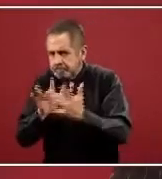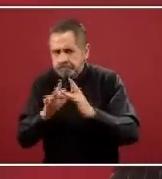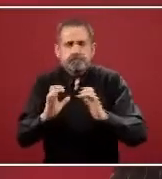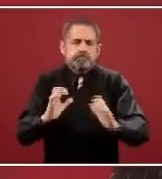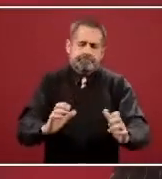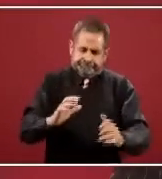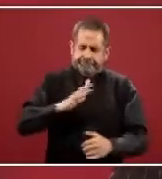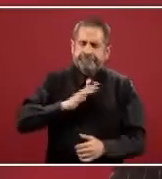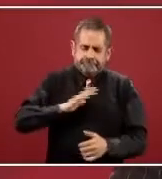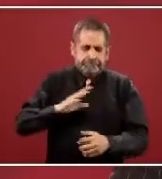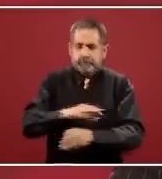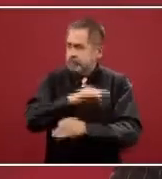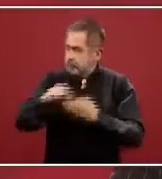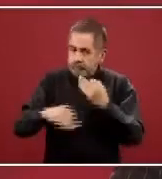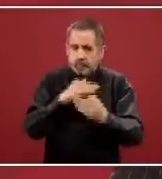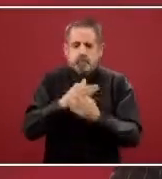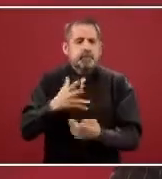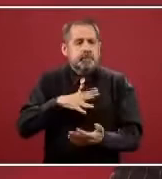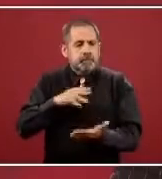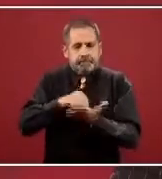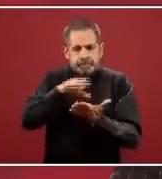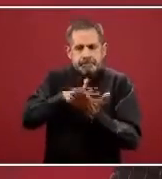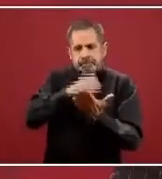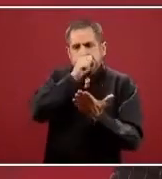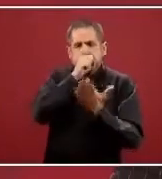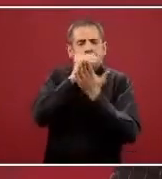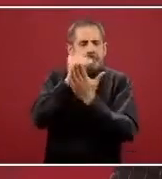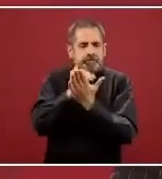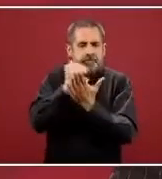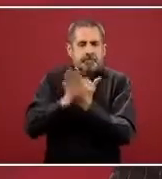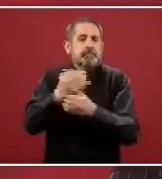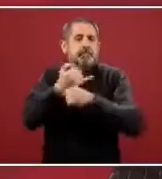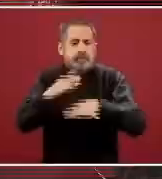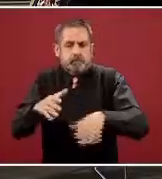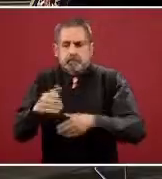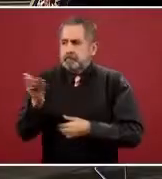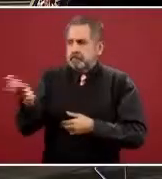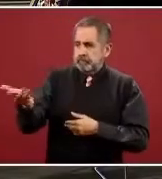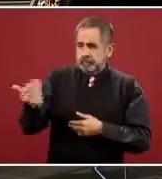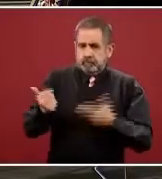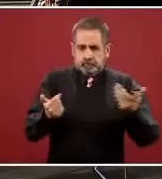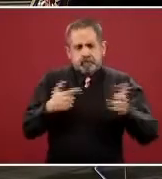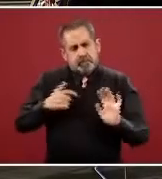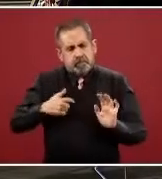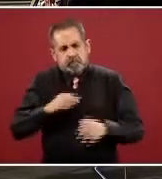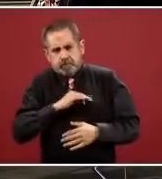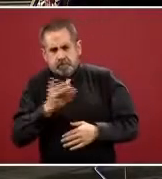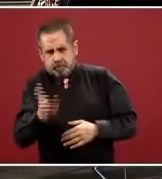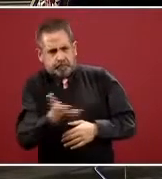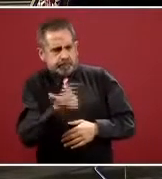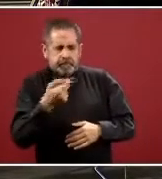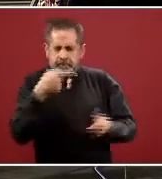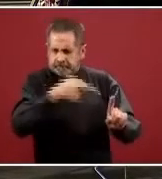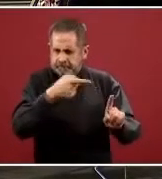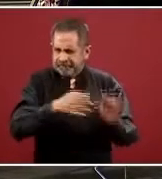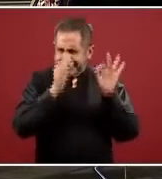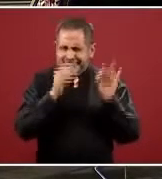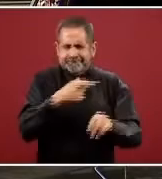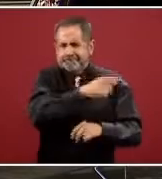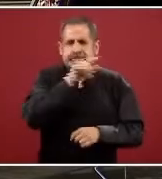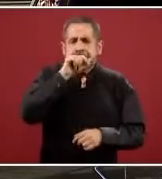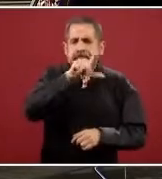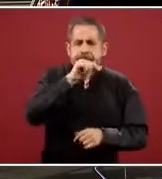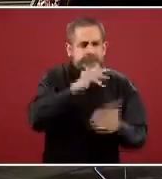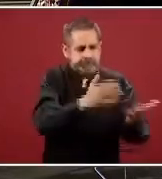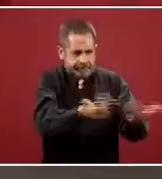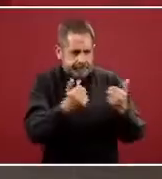lo tanto, todos están llevando a cabo y preparando informes técnicos. Podemos pedir el informe técnico específico correspondiente